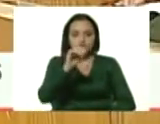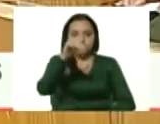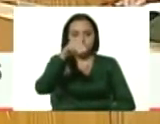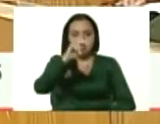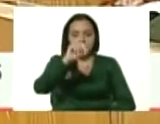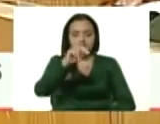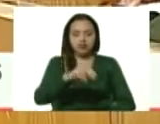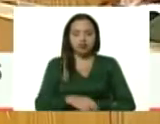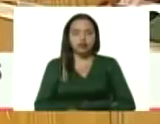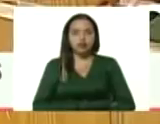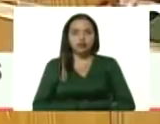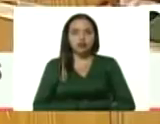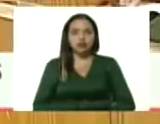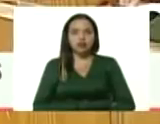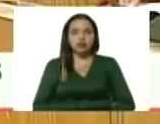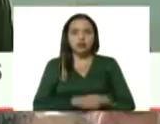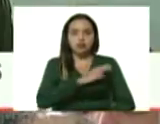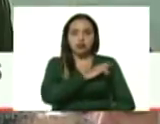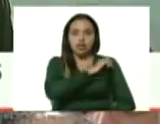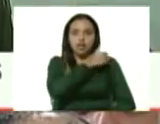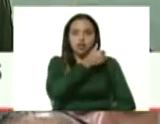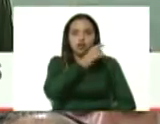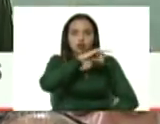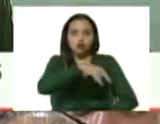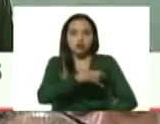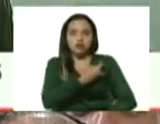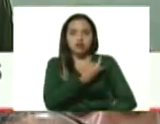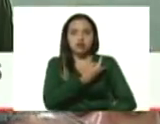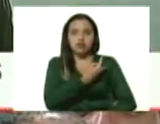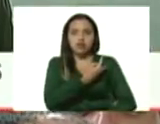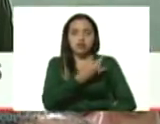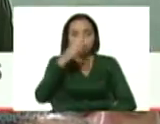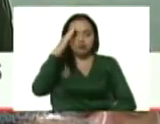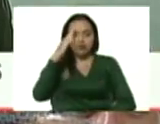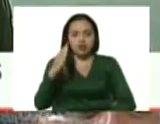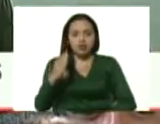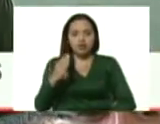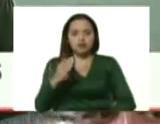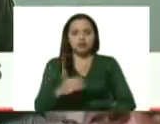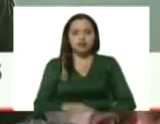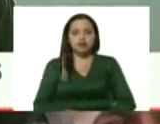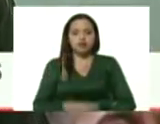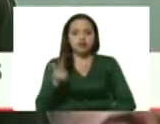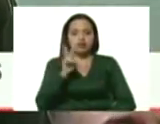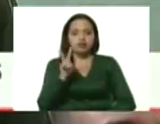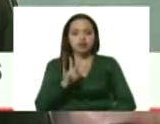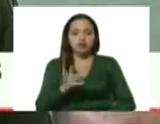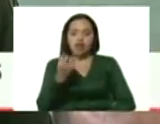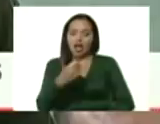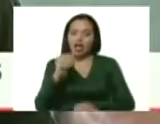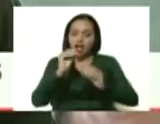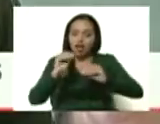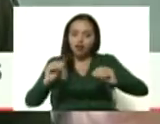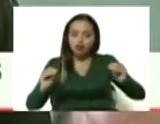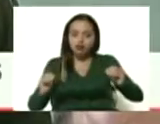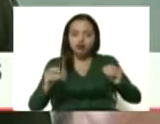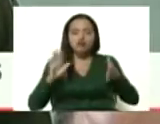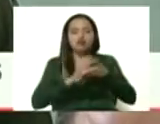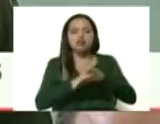rectorísimo de la Universidad Militar Bolivariana de Venezuela. Tengo un buen anuncio, milicianos y milicianas, sobre este tema.